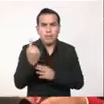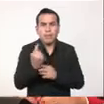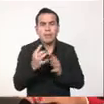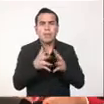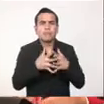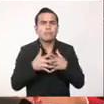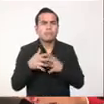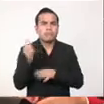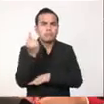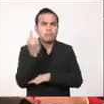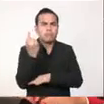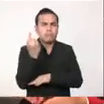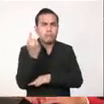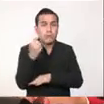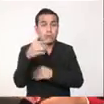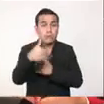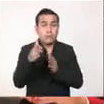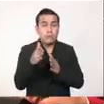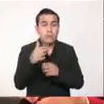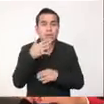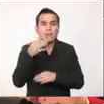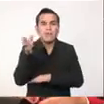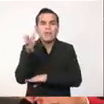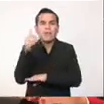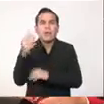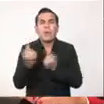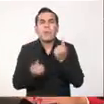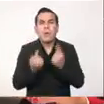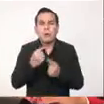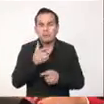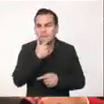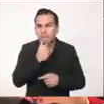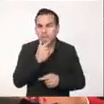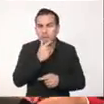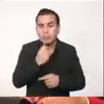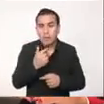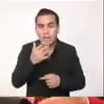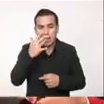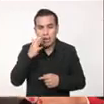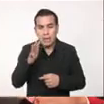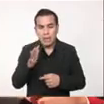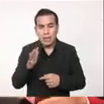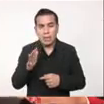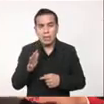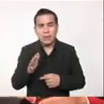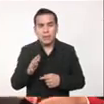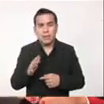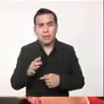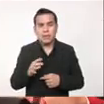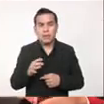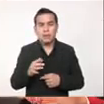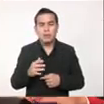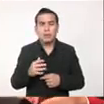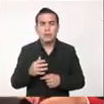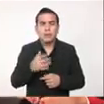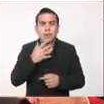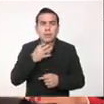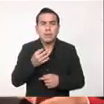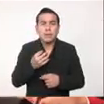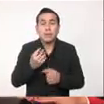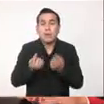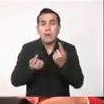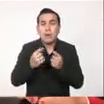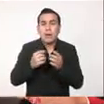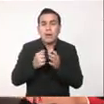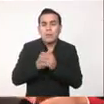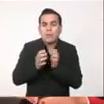me decía ella una duda muy interesante. Lo que pasa que las causas, lo comentaba, me imagino por alguna plática, las